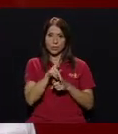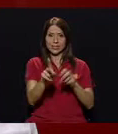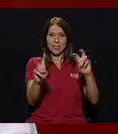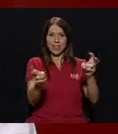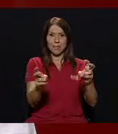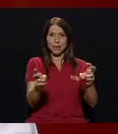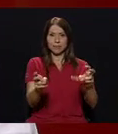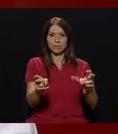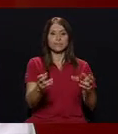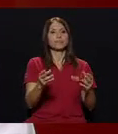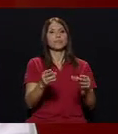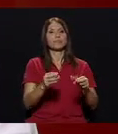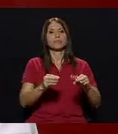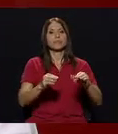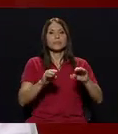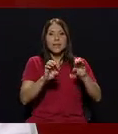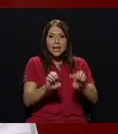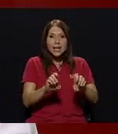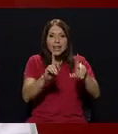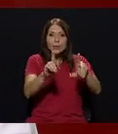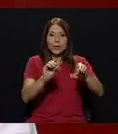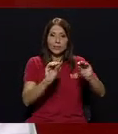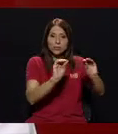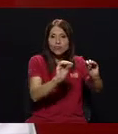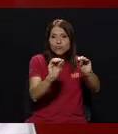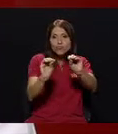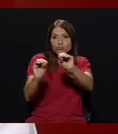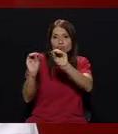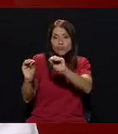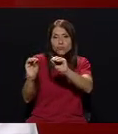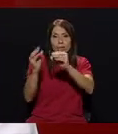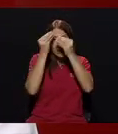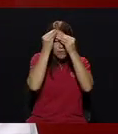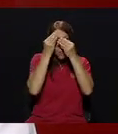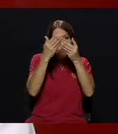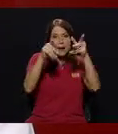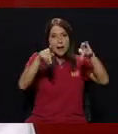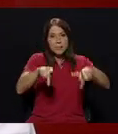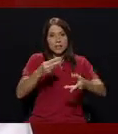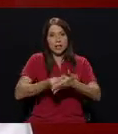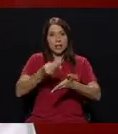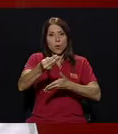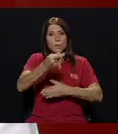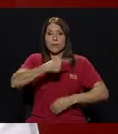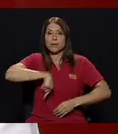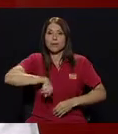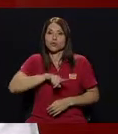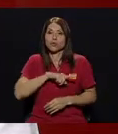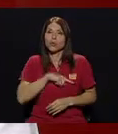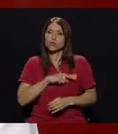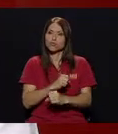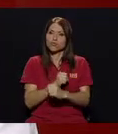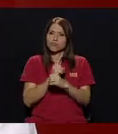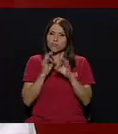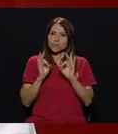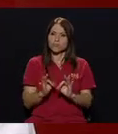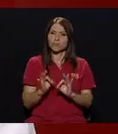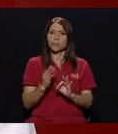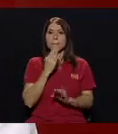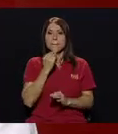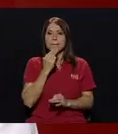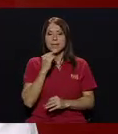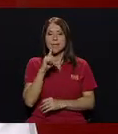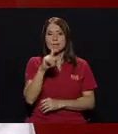de informar, de educar al consumidor. Nosotros nos preocupamos en este caso de asegurar que nuestra miel